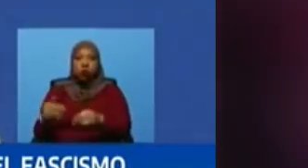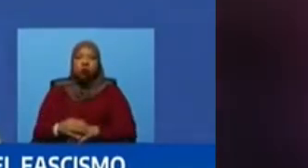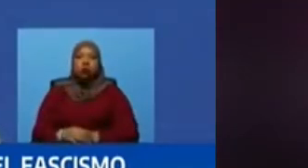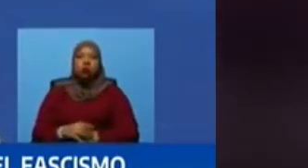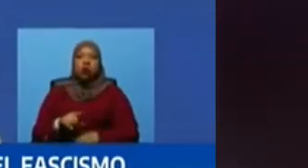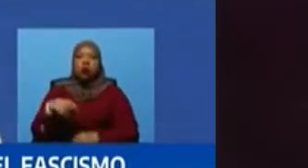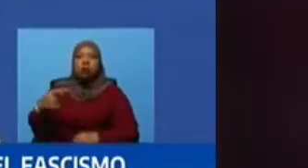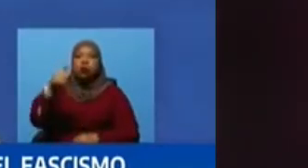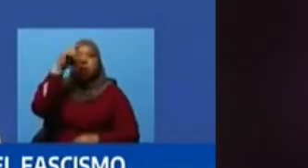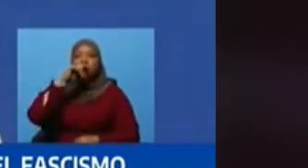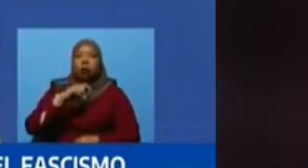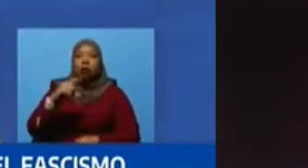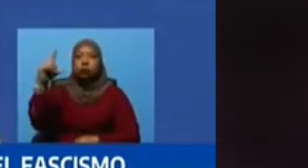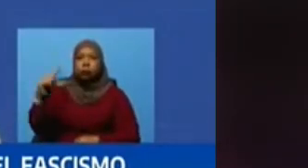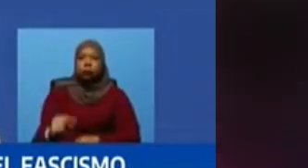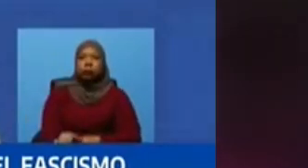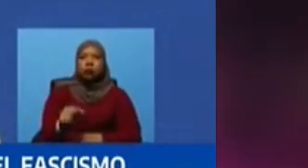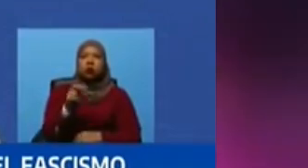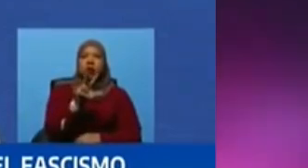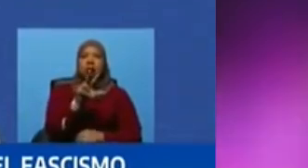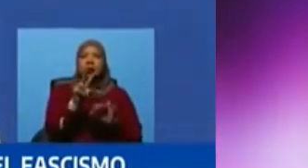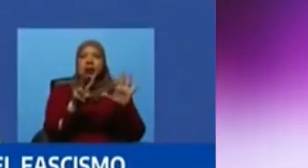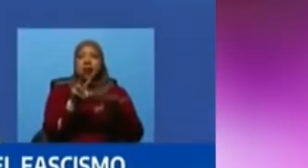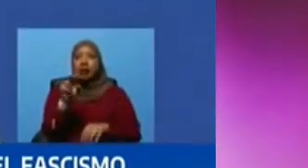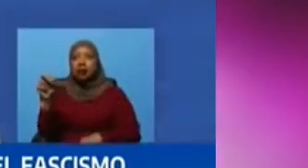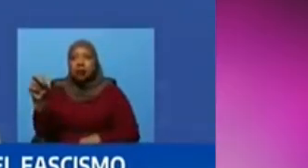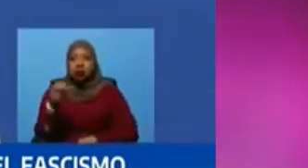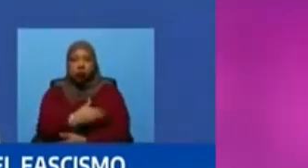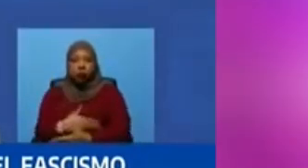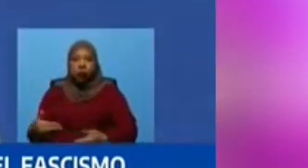al otro año a 700 millones de dólares.